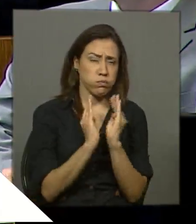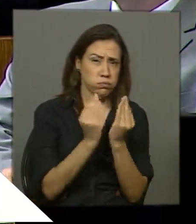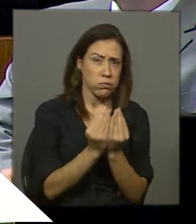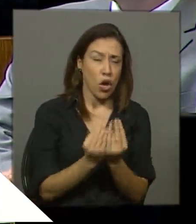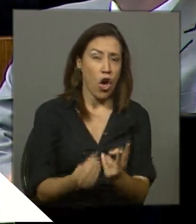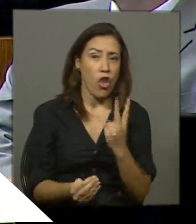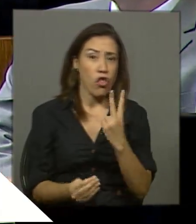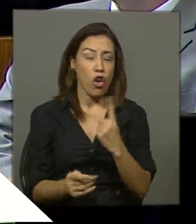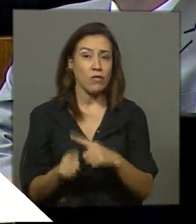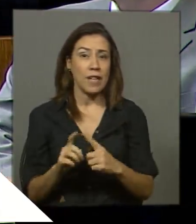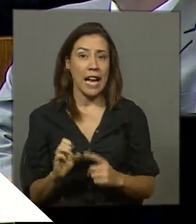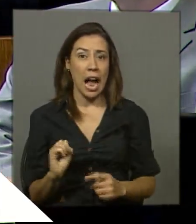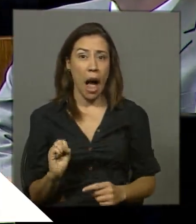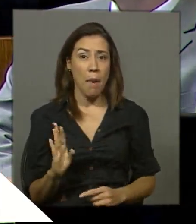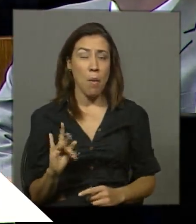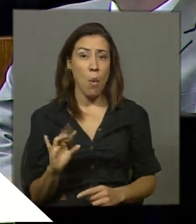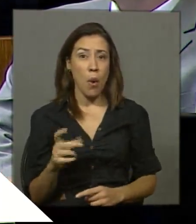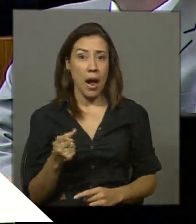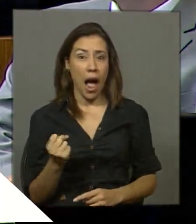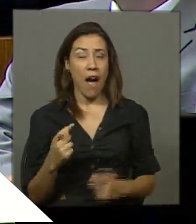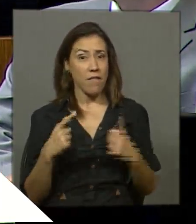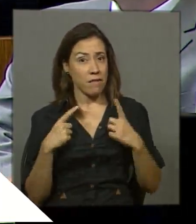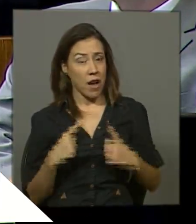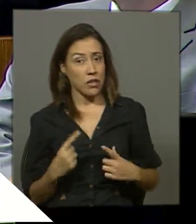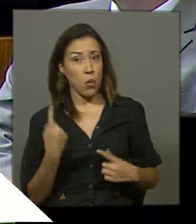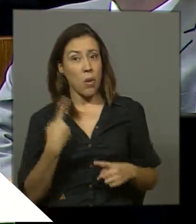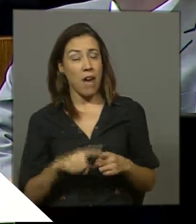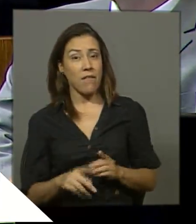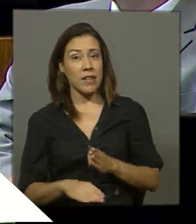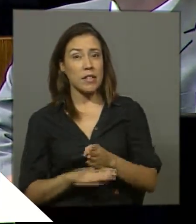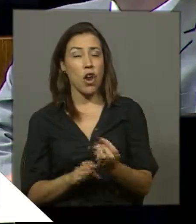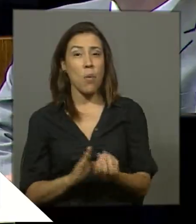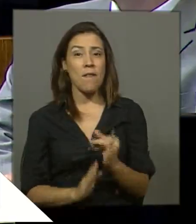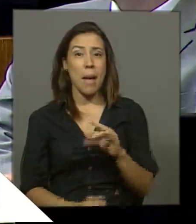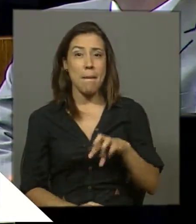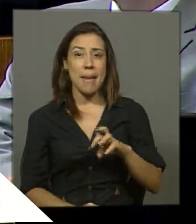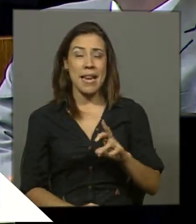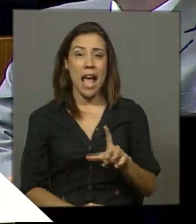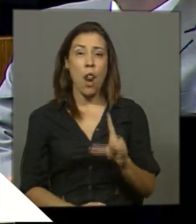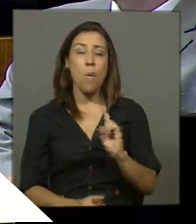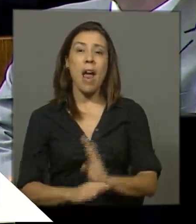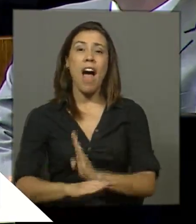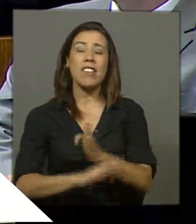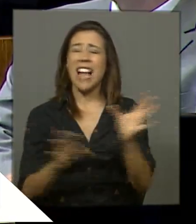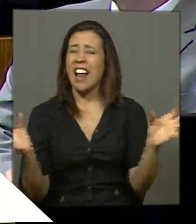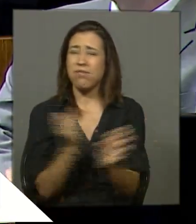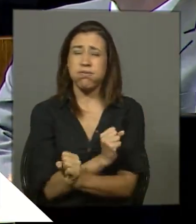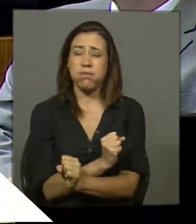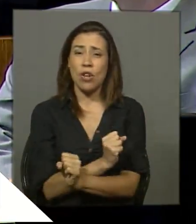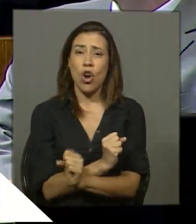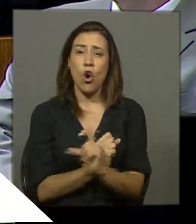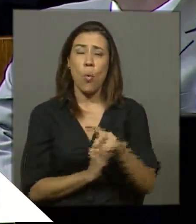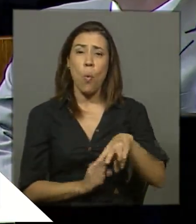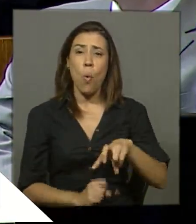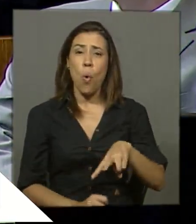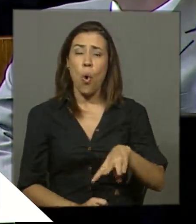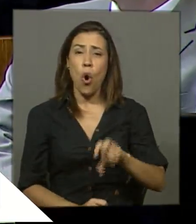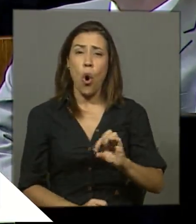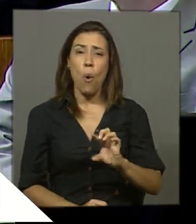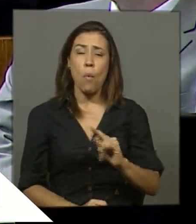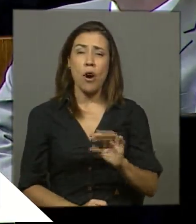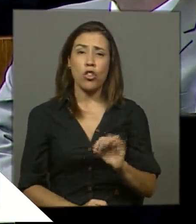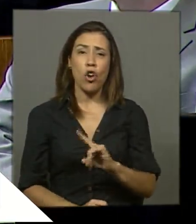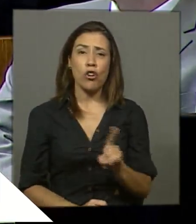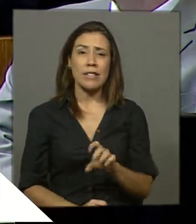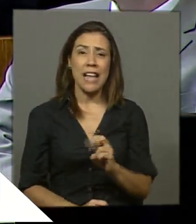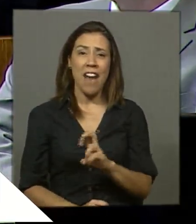veces en caburga de vacaciones ministro una vez en Nueva imperial y una visita Relámpago a cunco y Puerto sab vedera pero